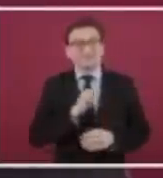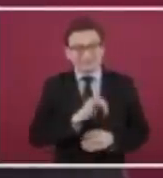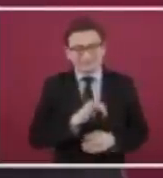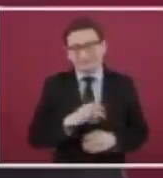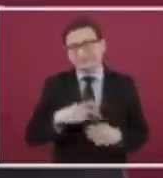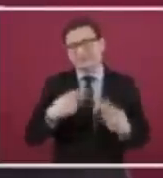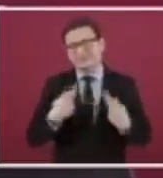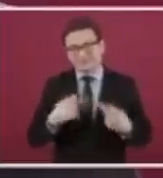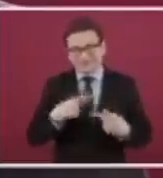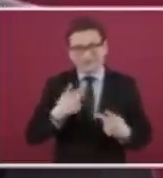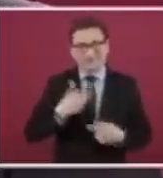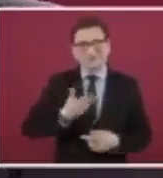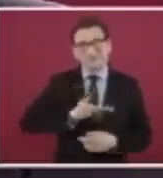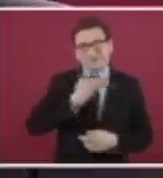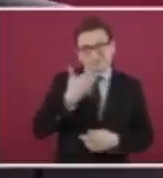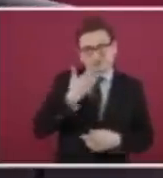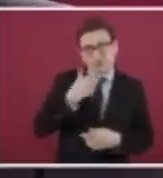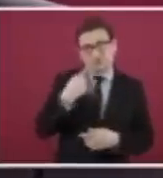tecnócratas corruptos,